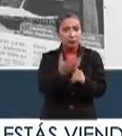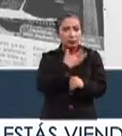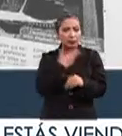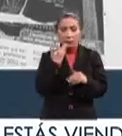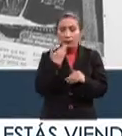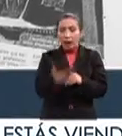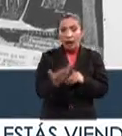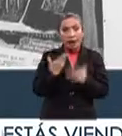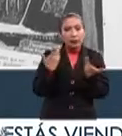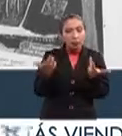muy buen sistema